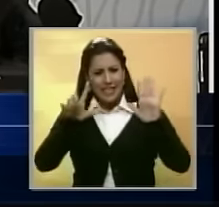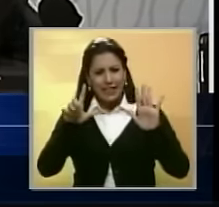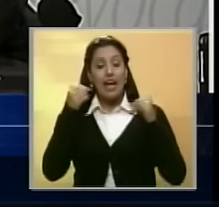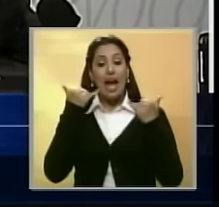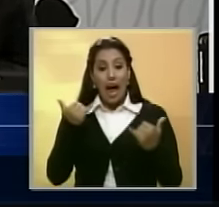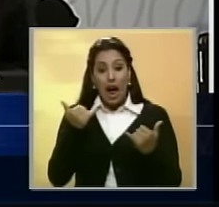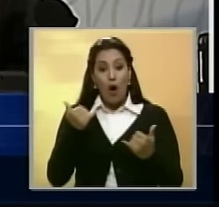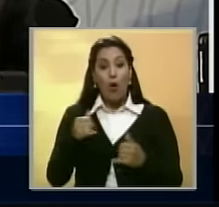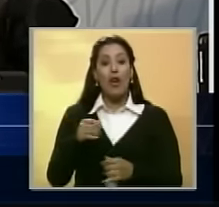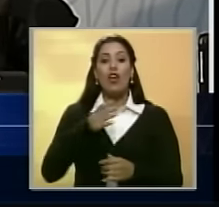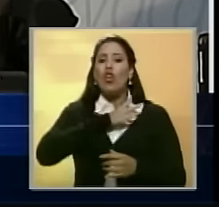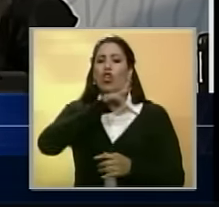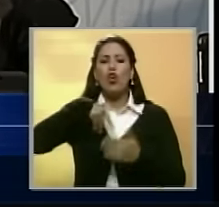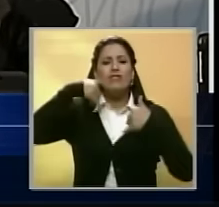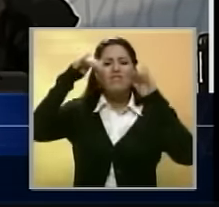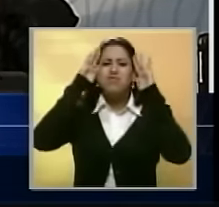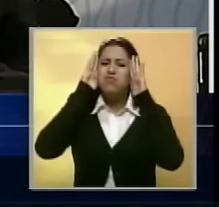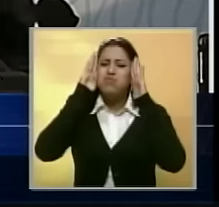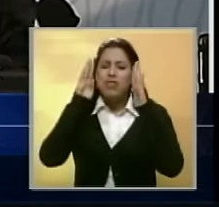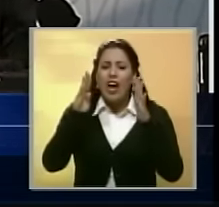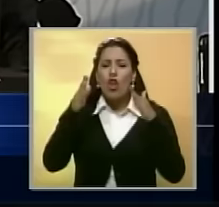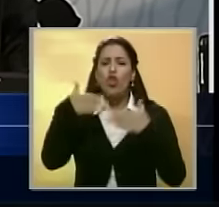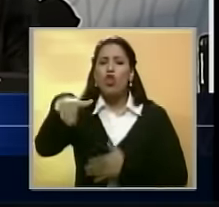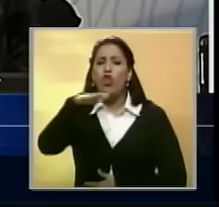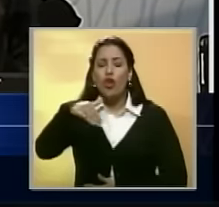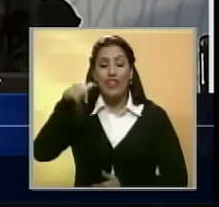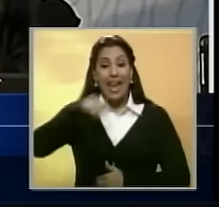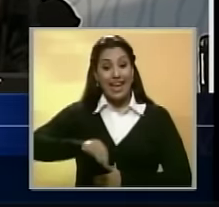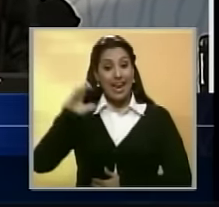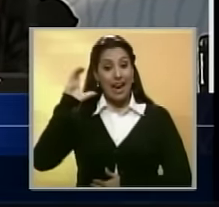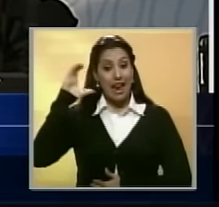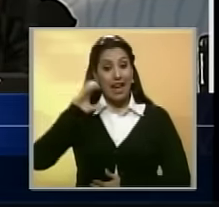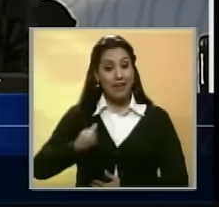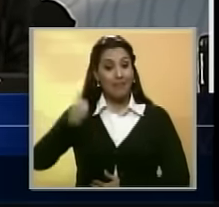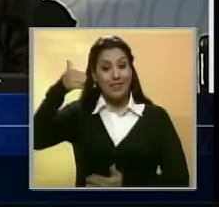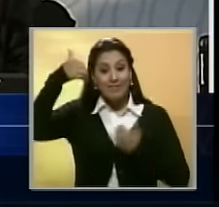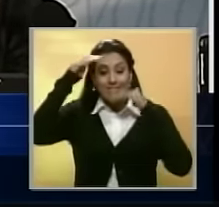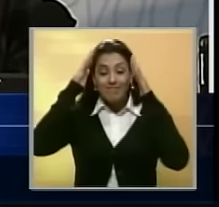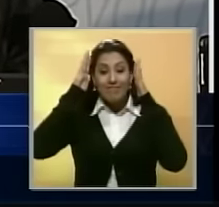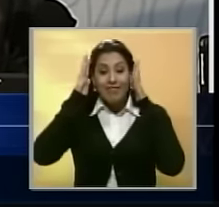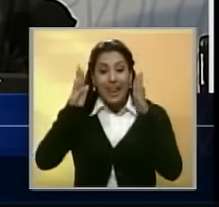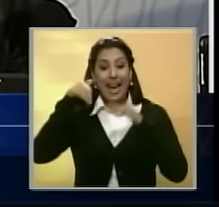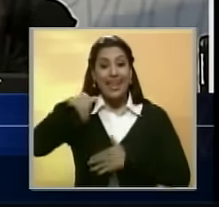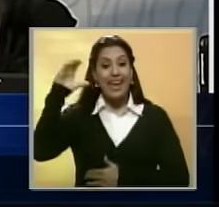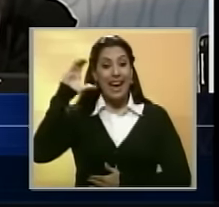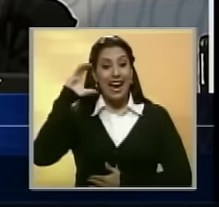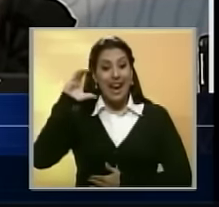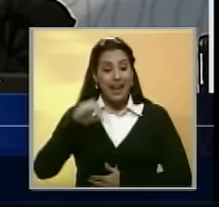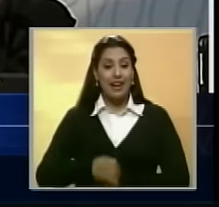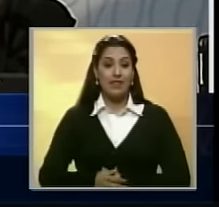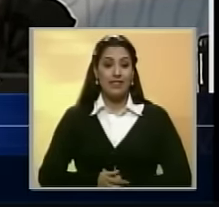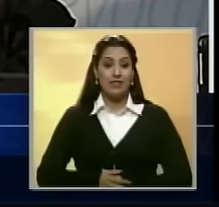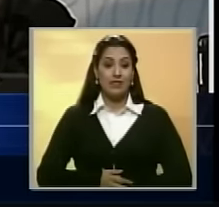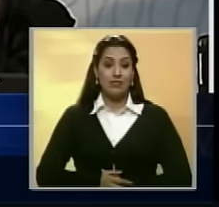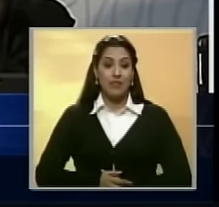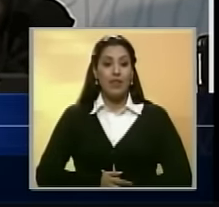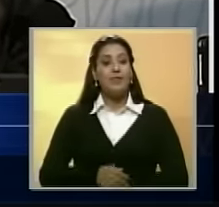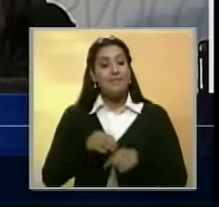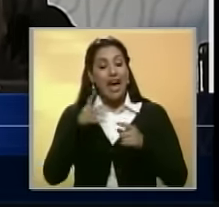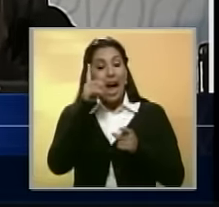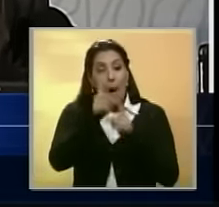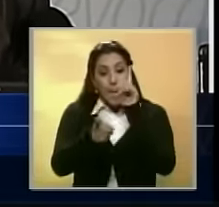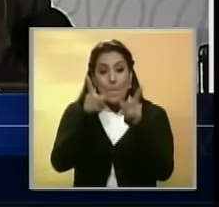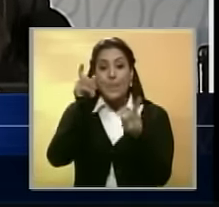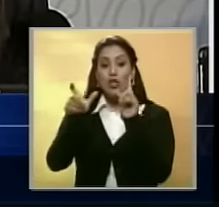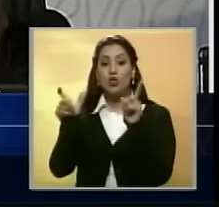vamos a concentrar? Voy a empezar por el caso de Caracas, la ciudad de Caracas, aquellos